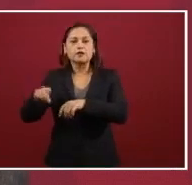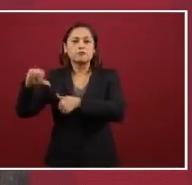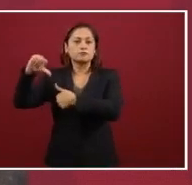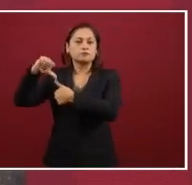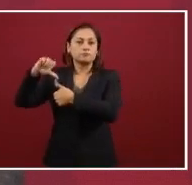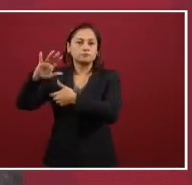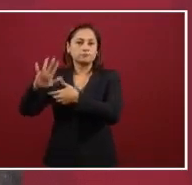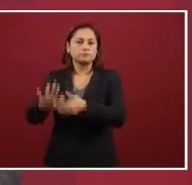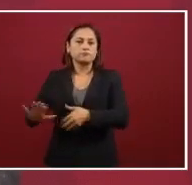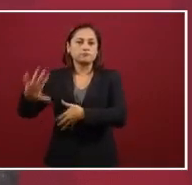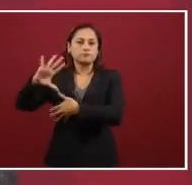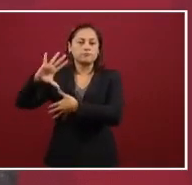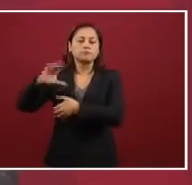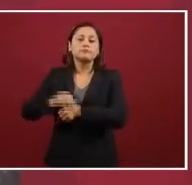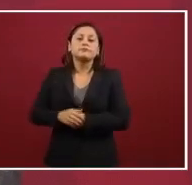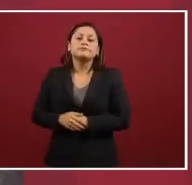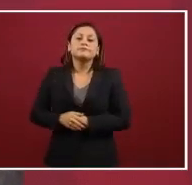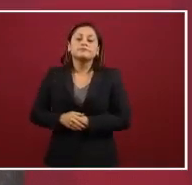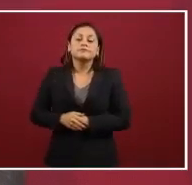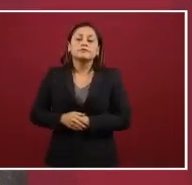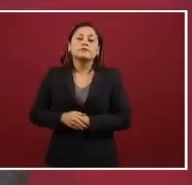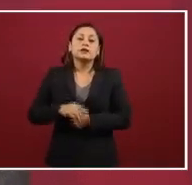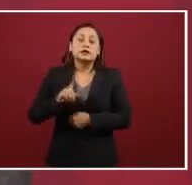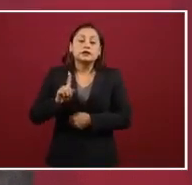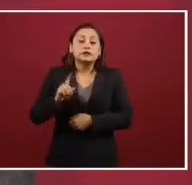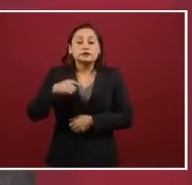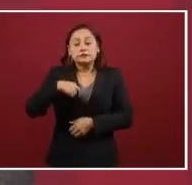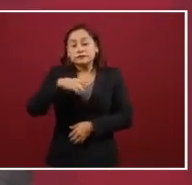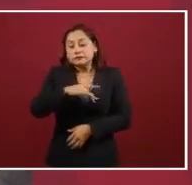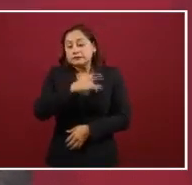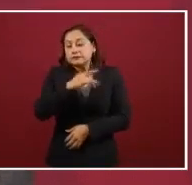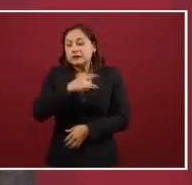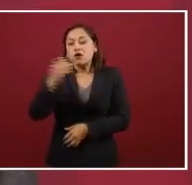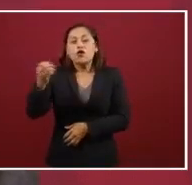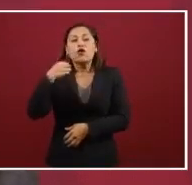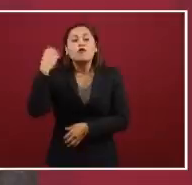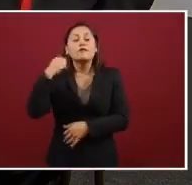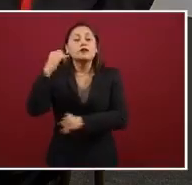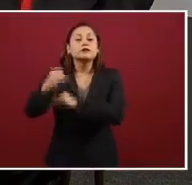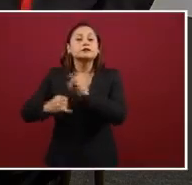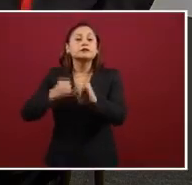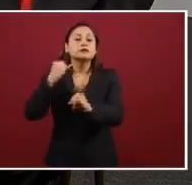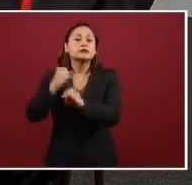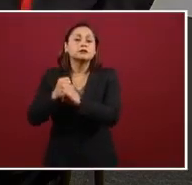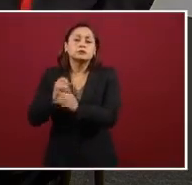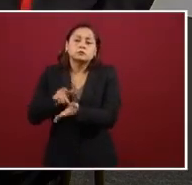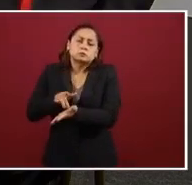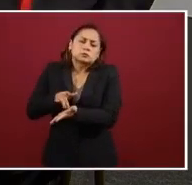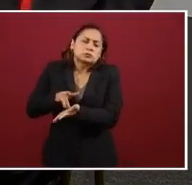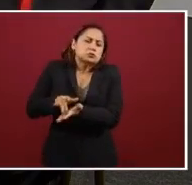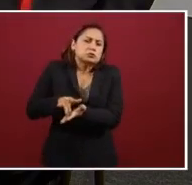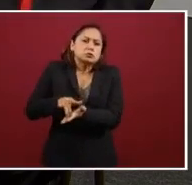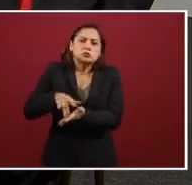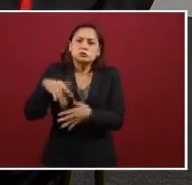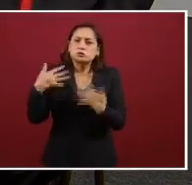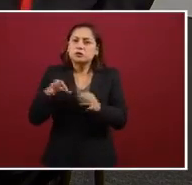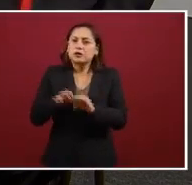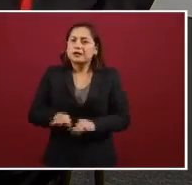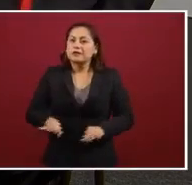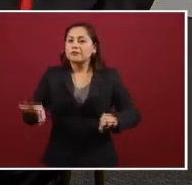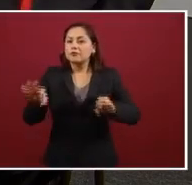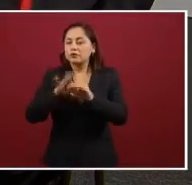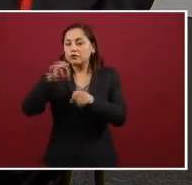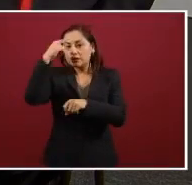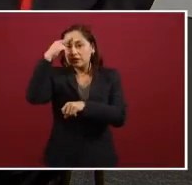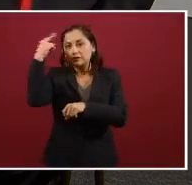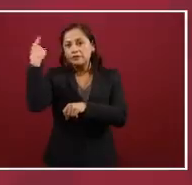Estimamos que esa conferencia internacional va a ser un respaldo global muy significativo para la estrategia que México ha